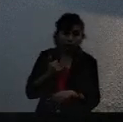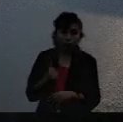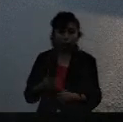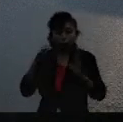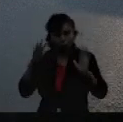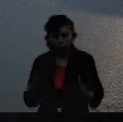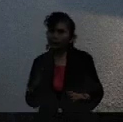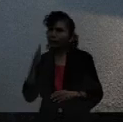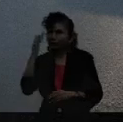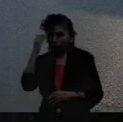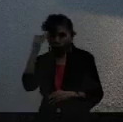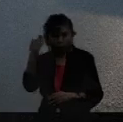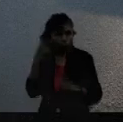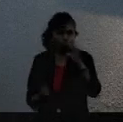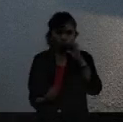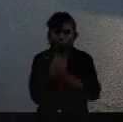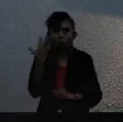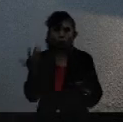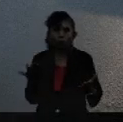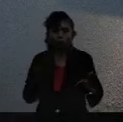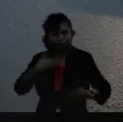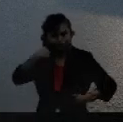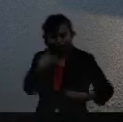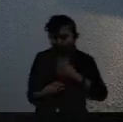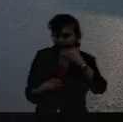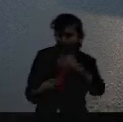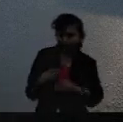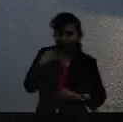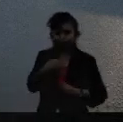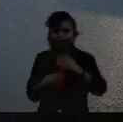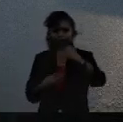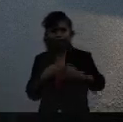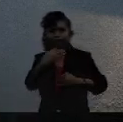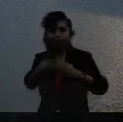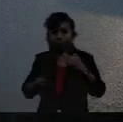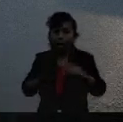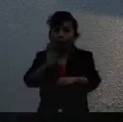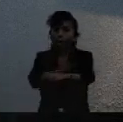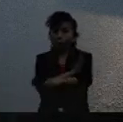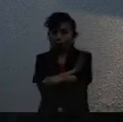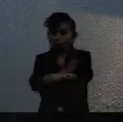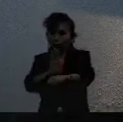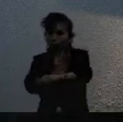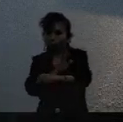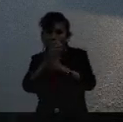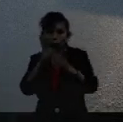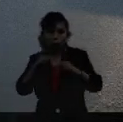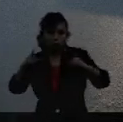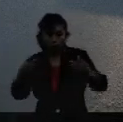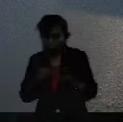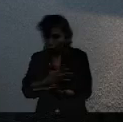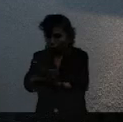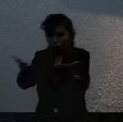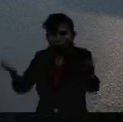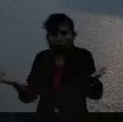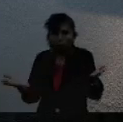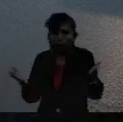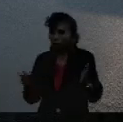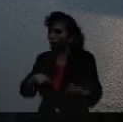nueva era de la transformación estamos logrando que los beneficios del desarrollo generen